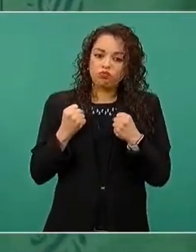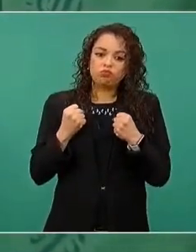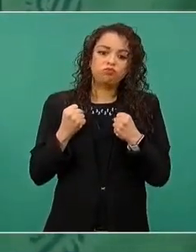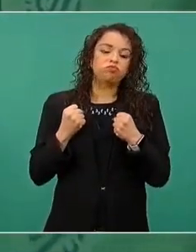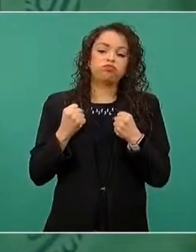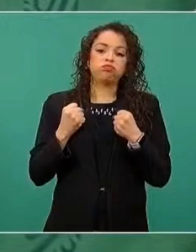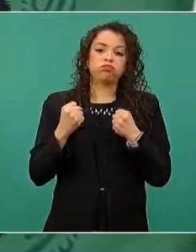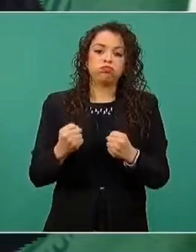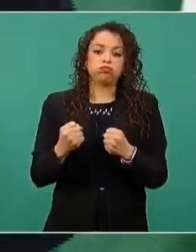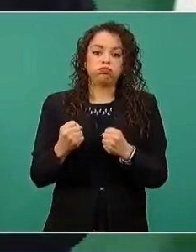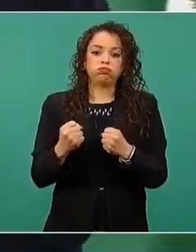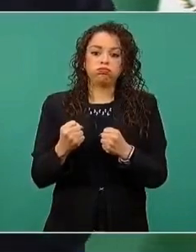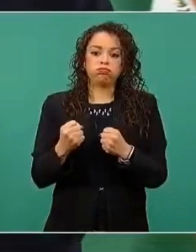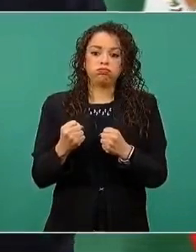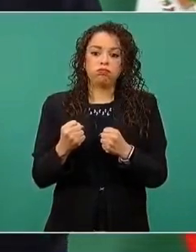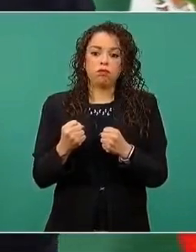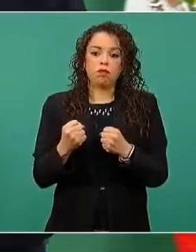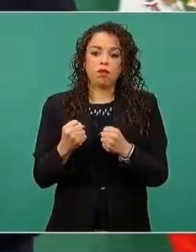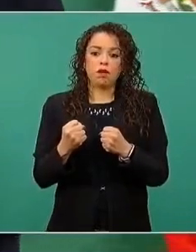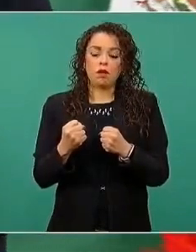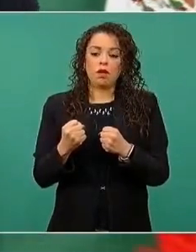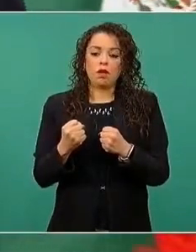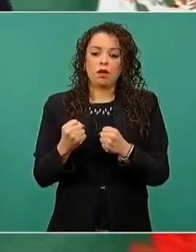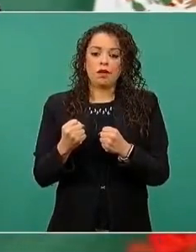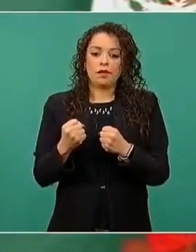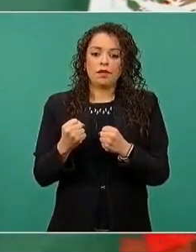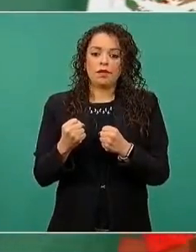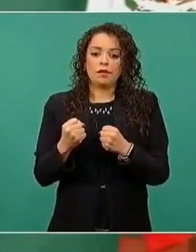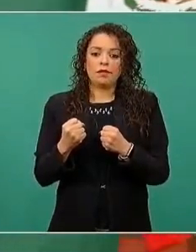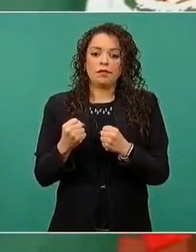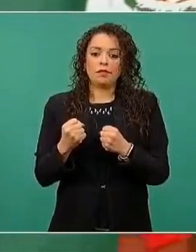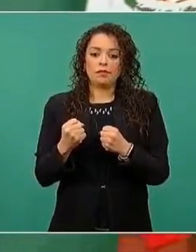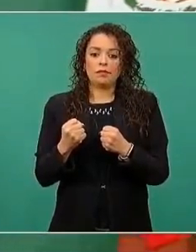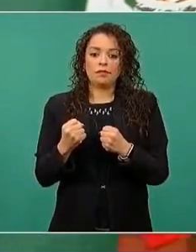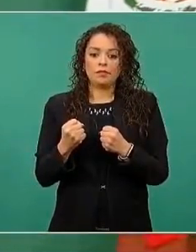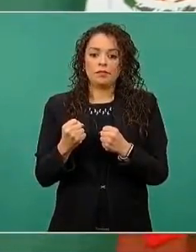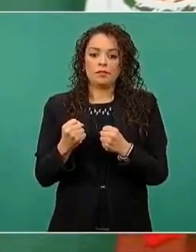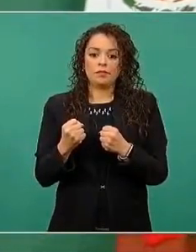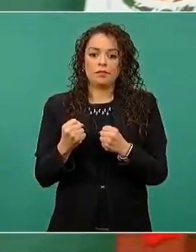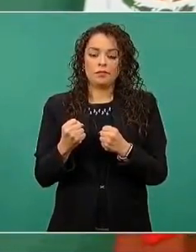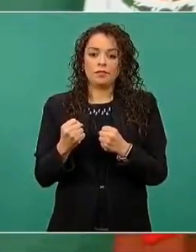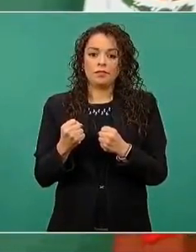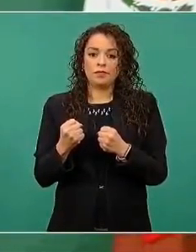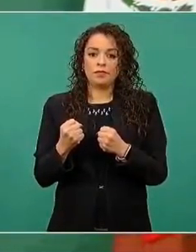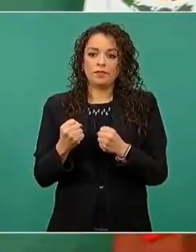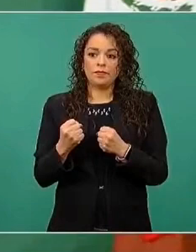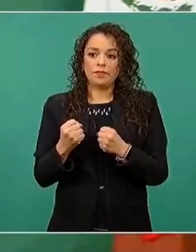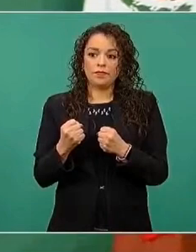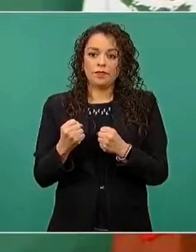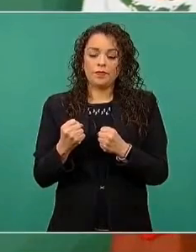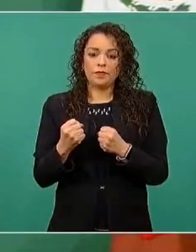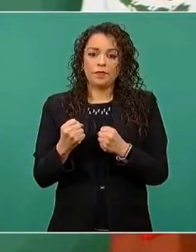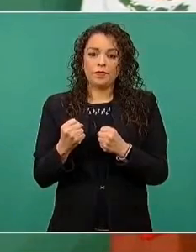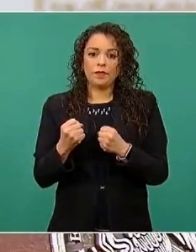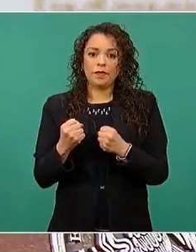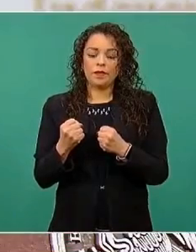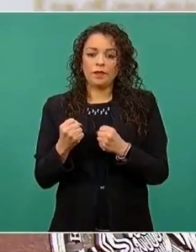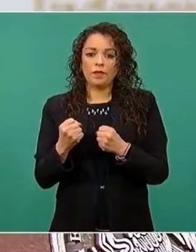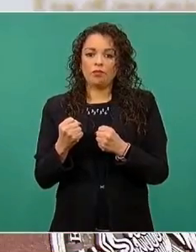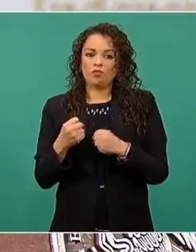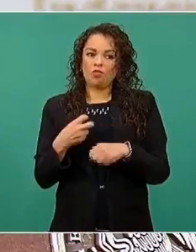los dirigentes pues no resistieron lo suficiente. Ahí